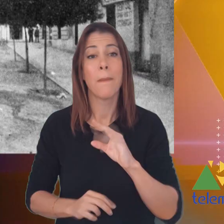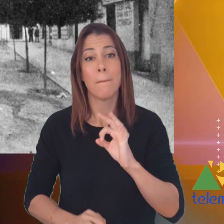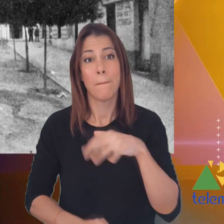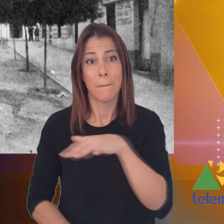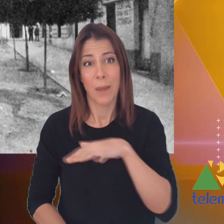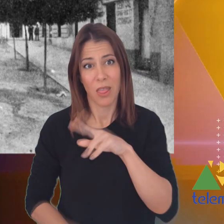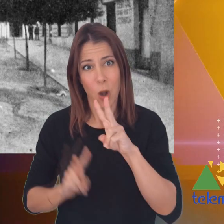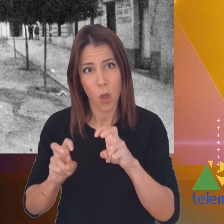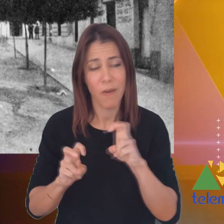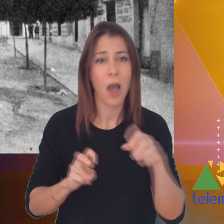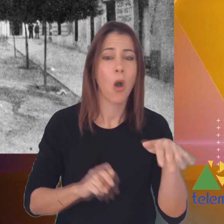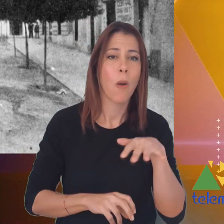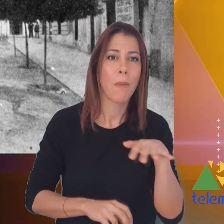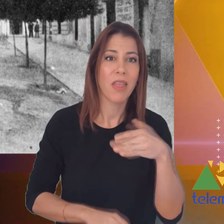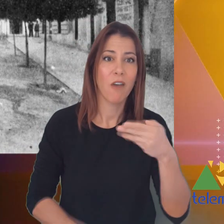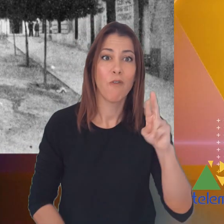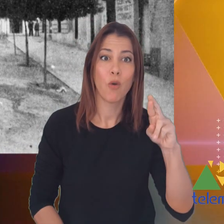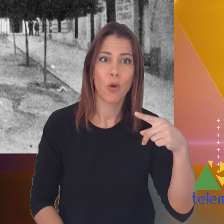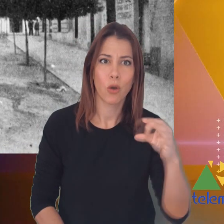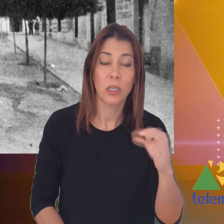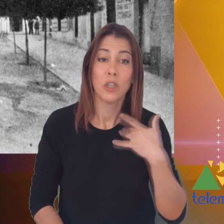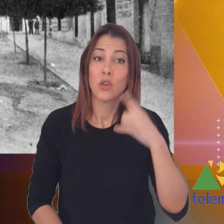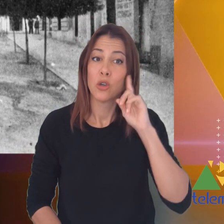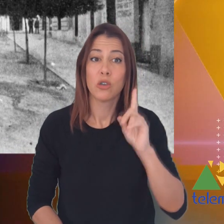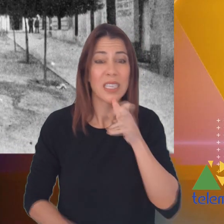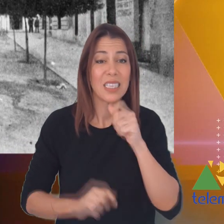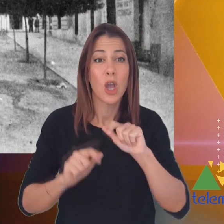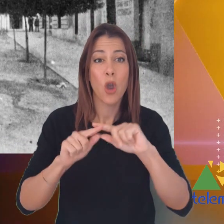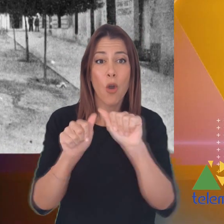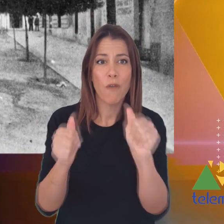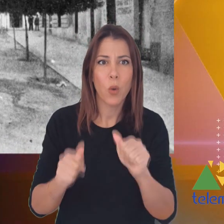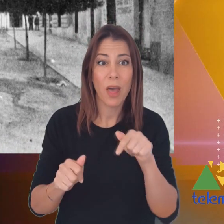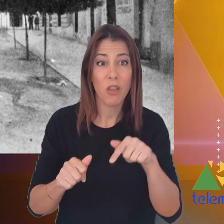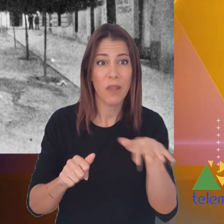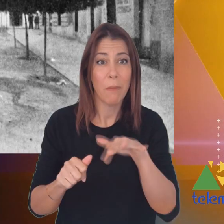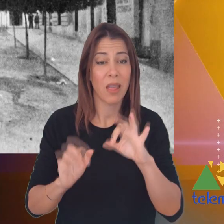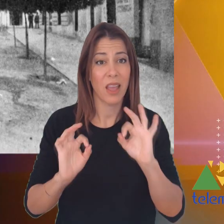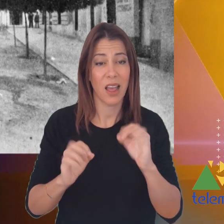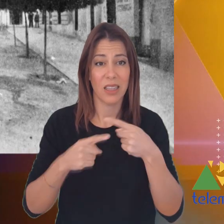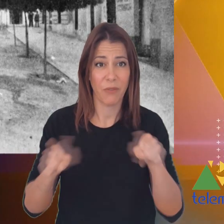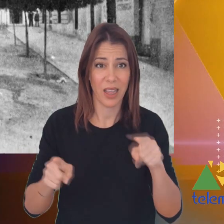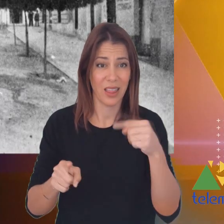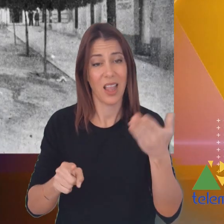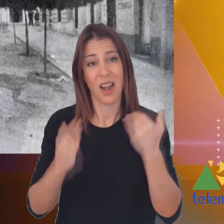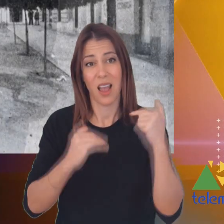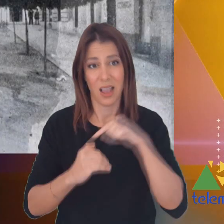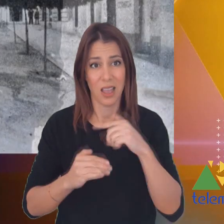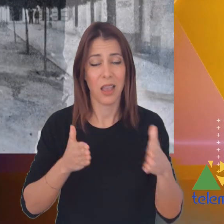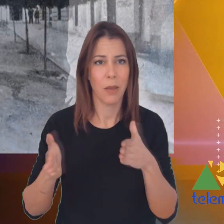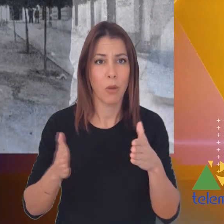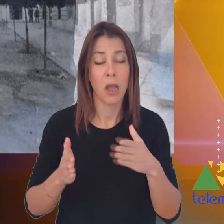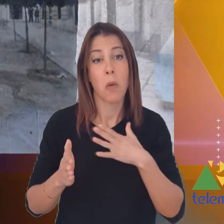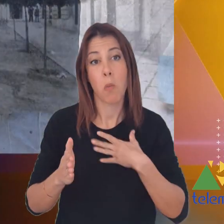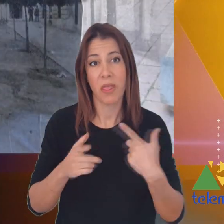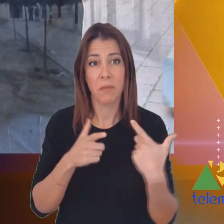de Burgos. Yo no sé si es que la conformación urbana de la plaza era distinta en esa época. Una parte